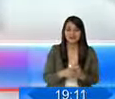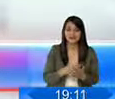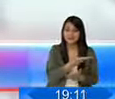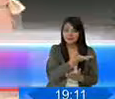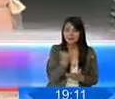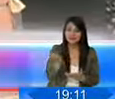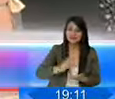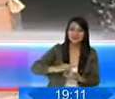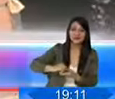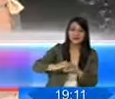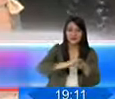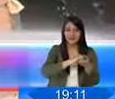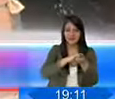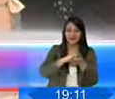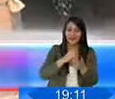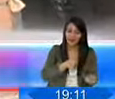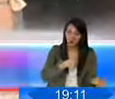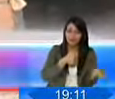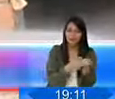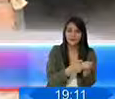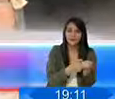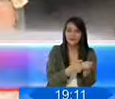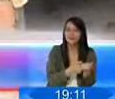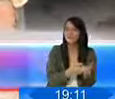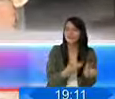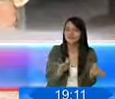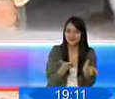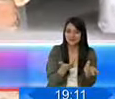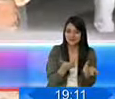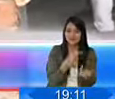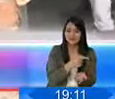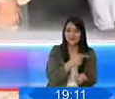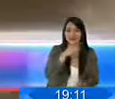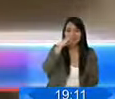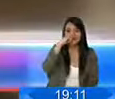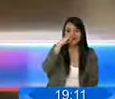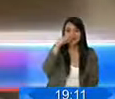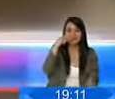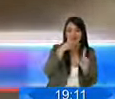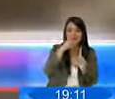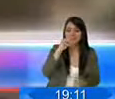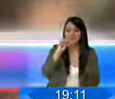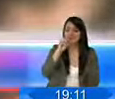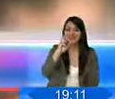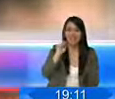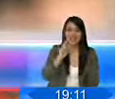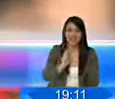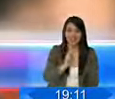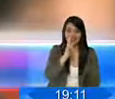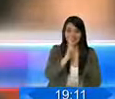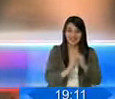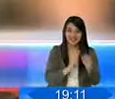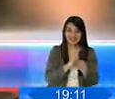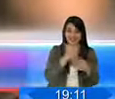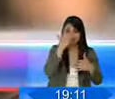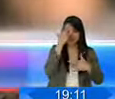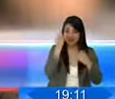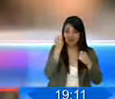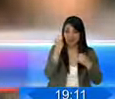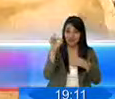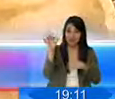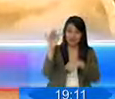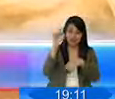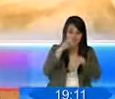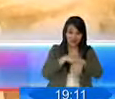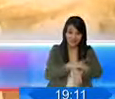su solidaridad, amigos televidentes, hemos cambiado la vida de Michael, el niño con 3 años que padece de una